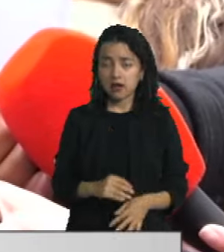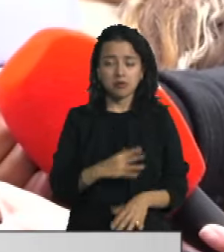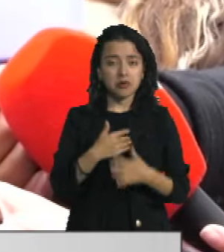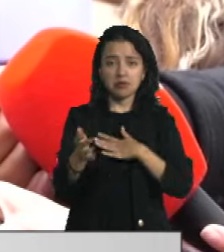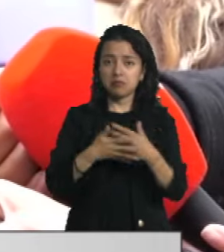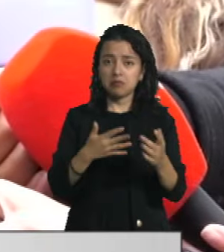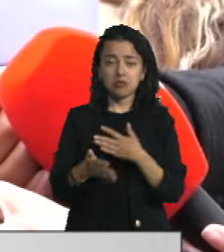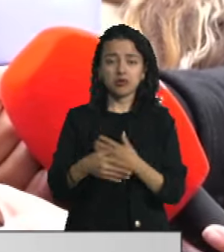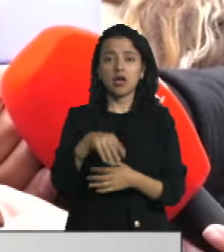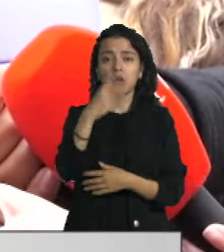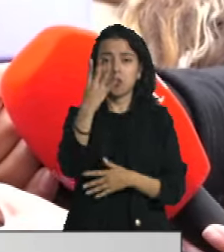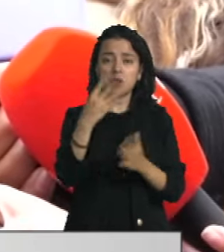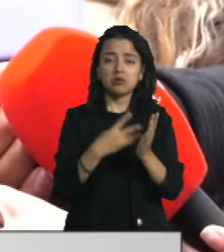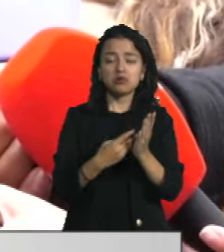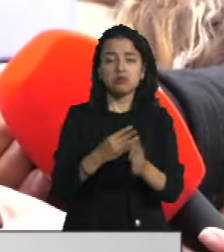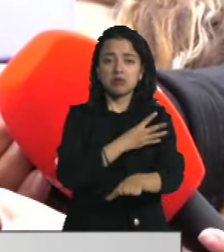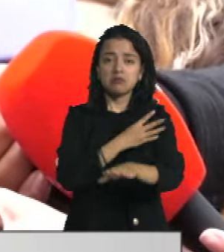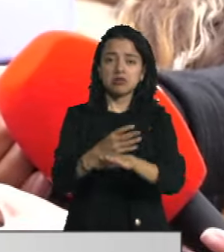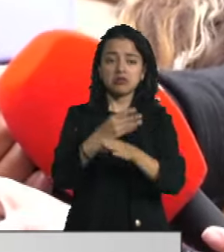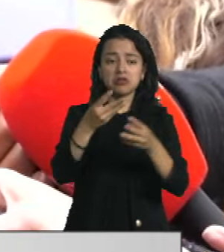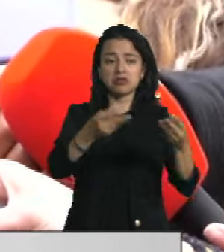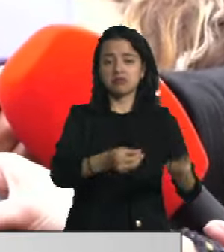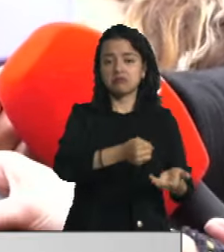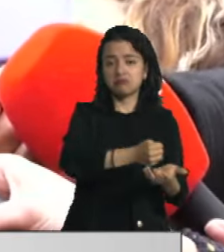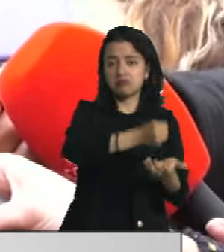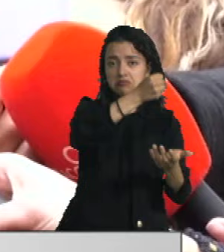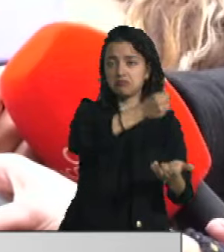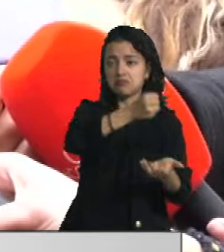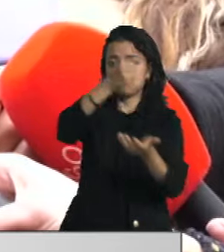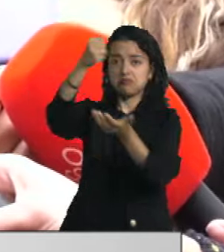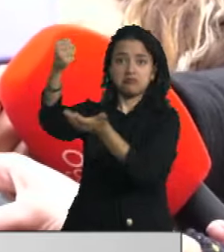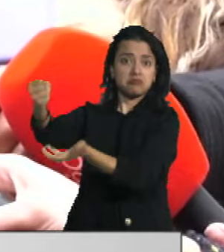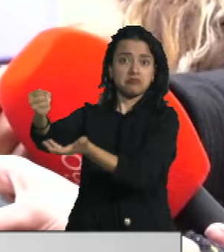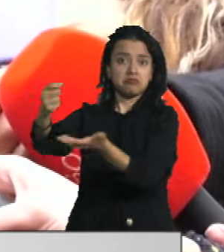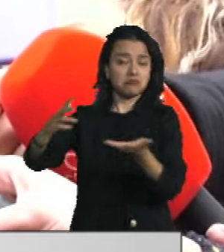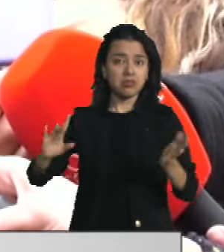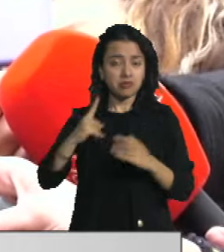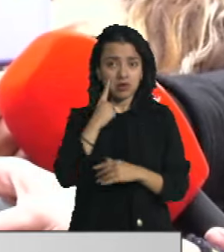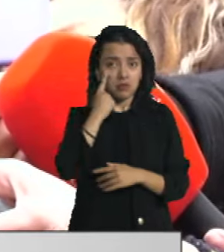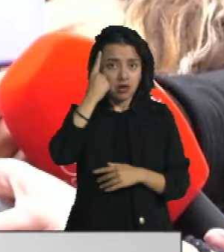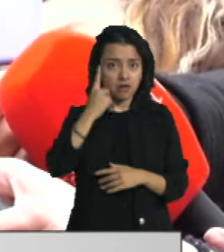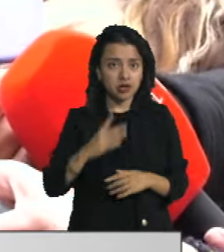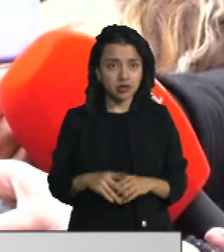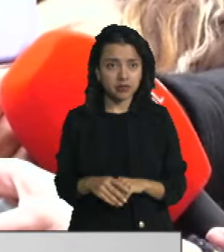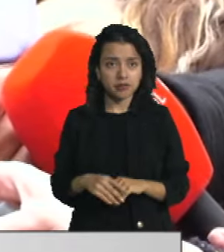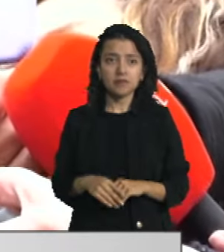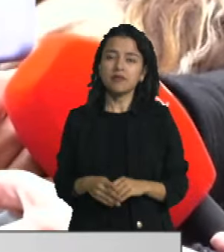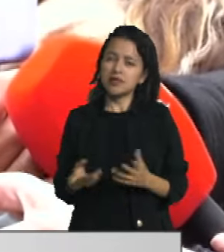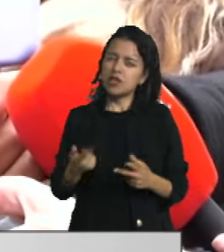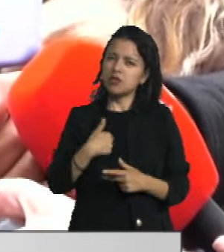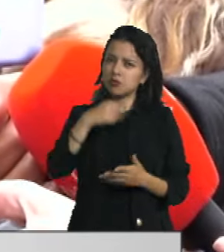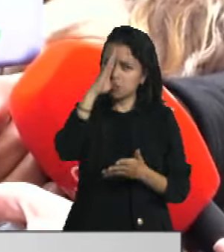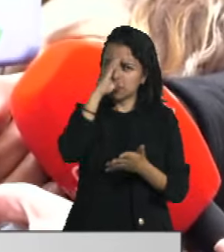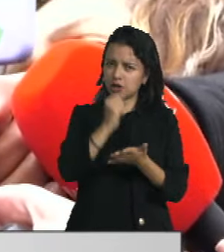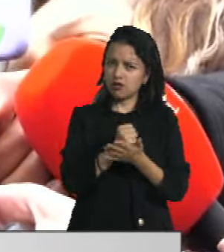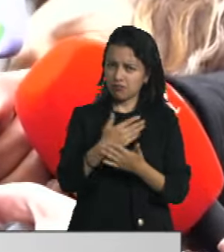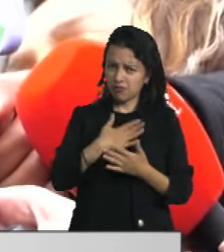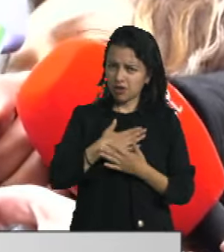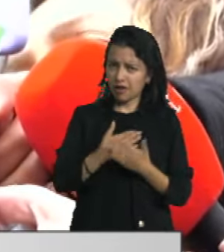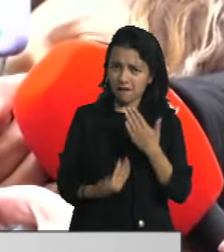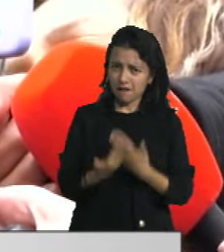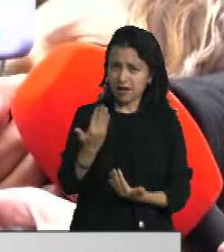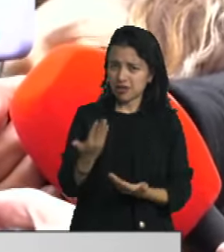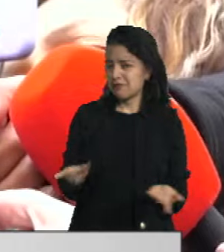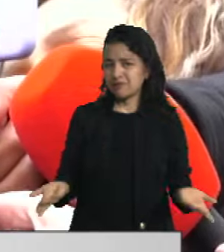los dineros que corresponden, una reparación que hasta ahora pues es la más elevada, y por supuesto que pues desde el punto de vista personal no es fácil, ¿no?